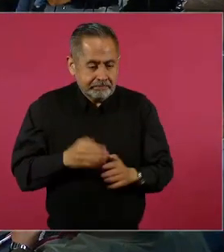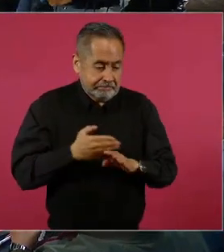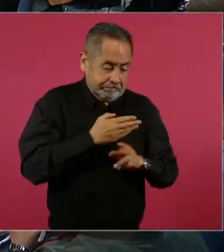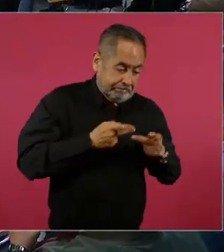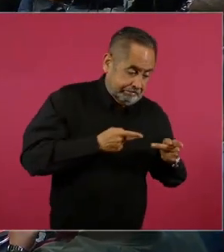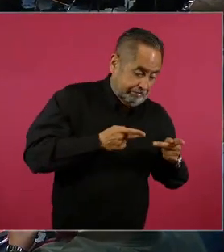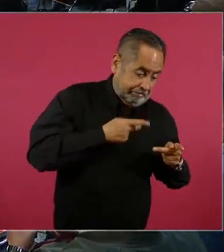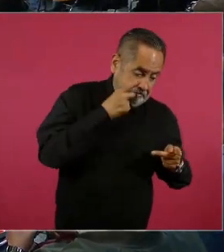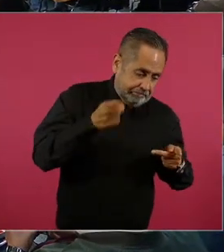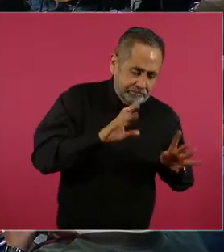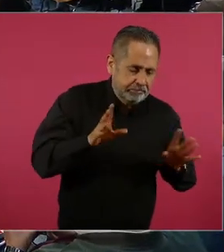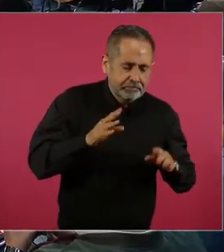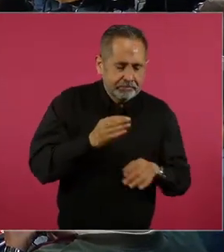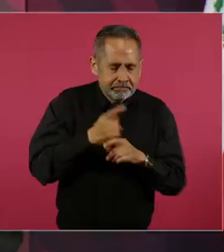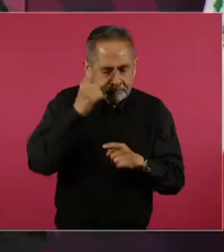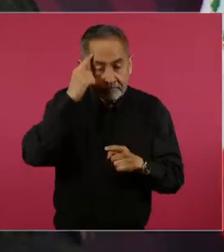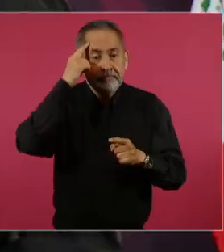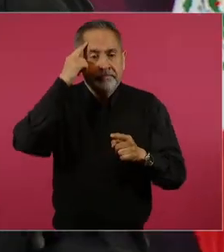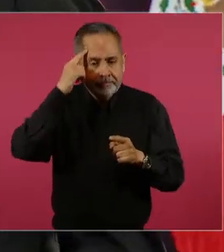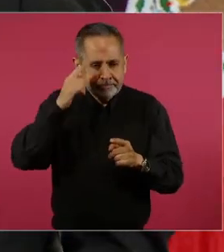las cosas.